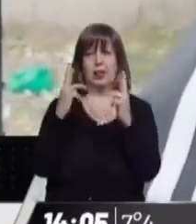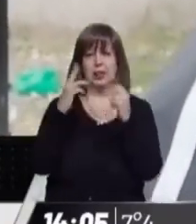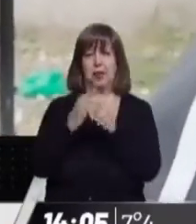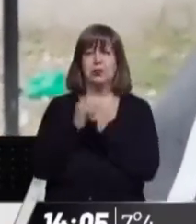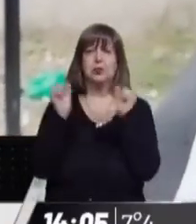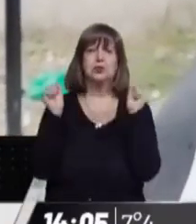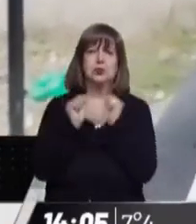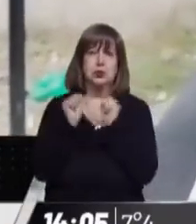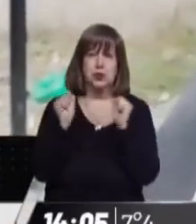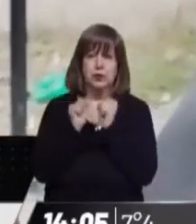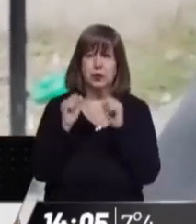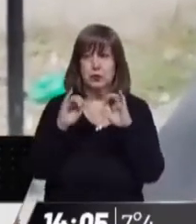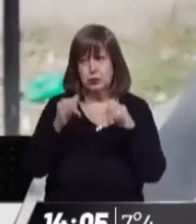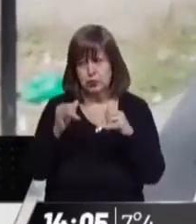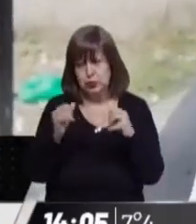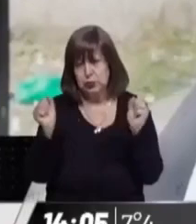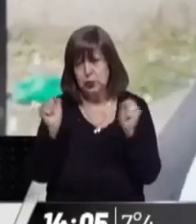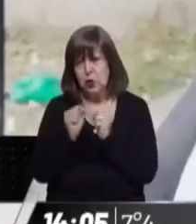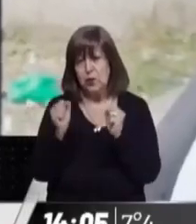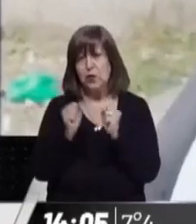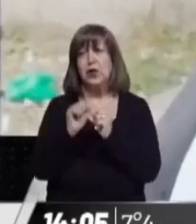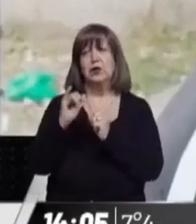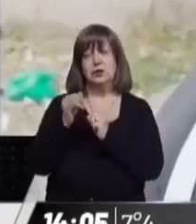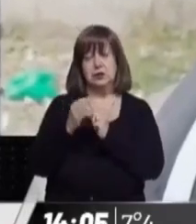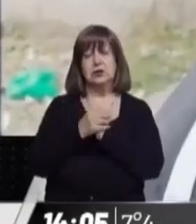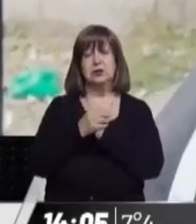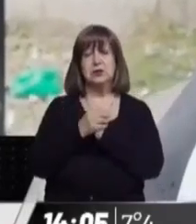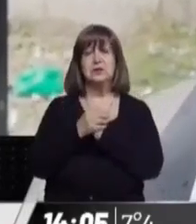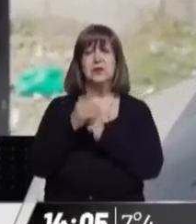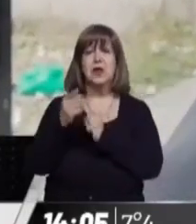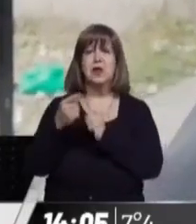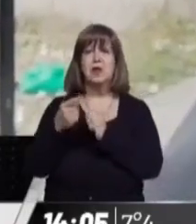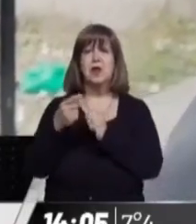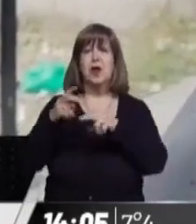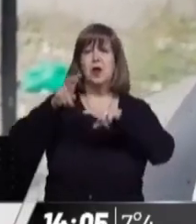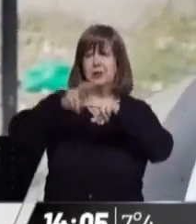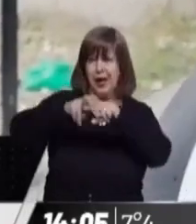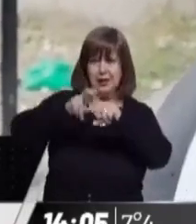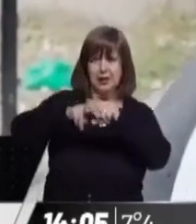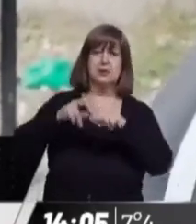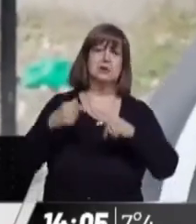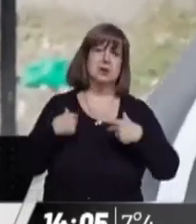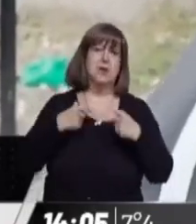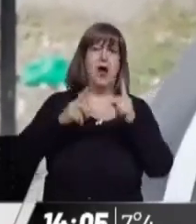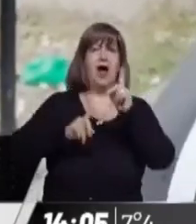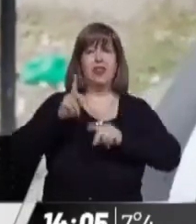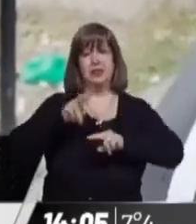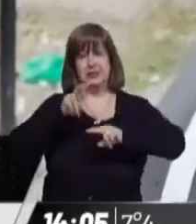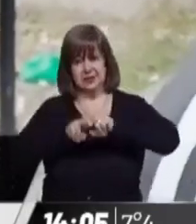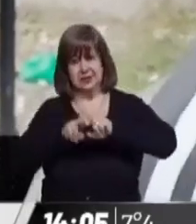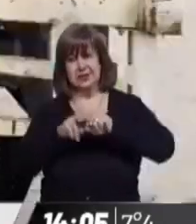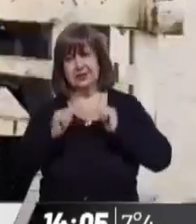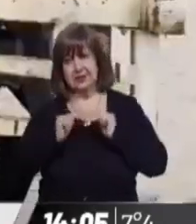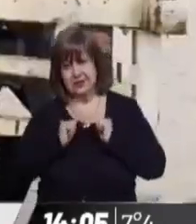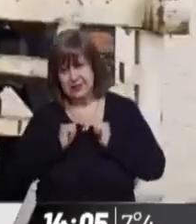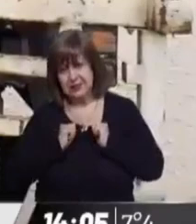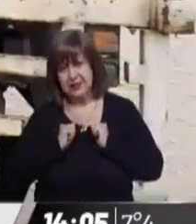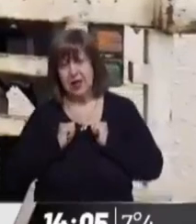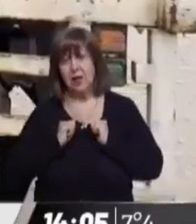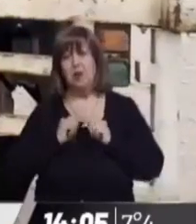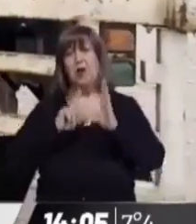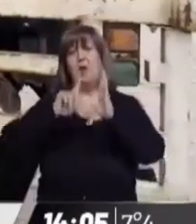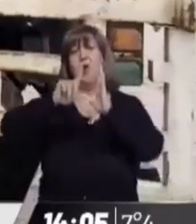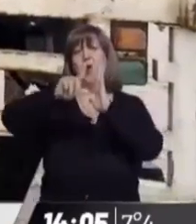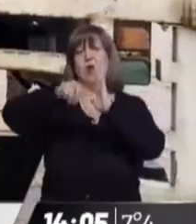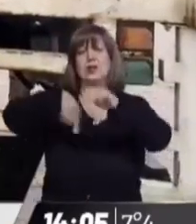muy frío. Está muy frío, bastante frío. Está. La veo que trae el banquito, sí, para sentarme de rato en rato. Porque... ¿Para aguantar? Sí, porque